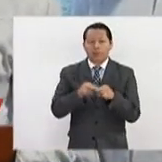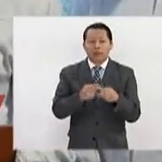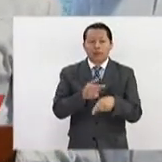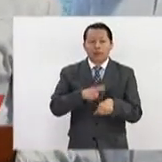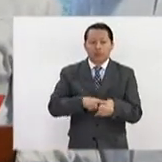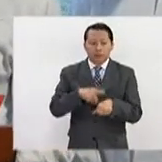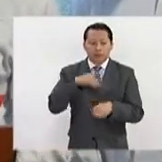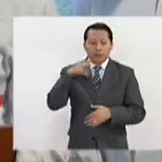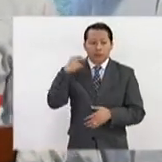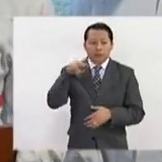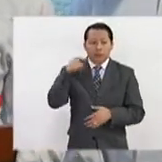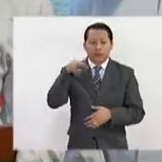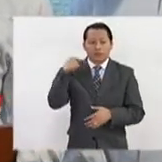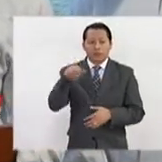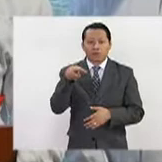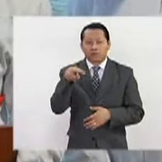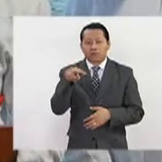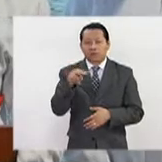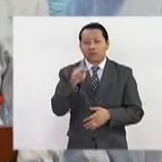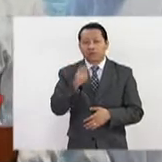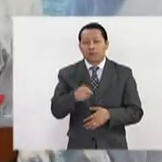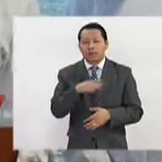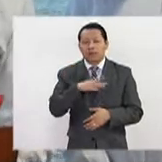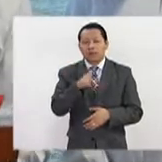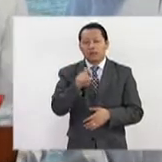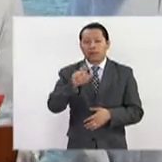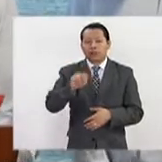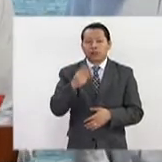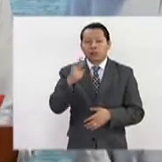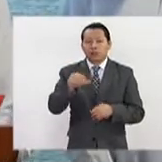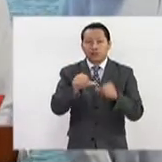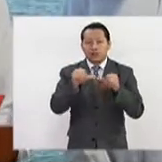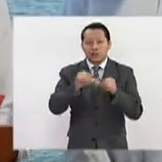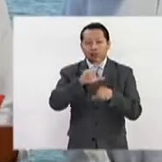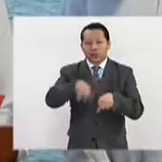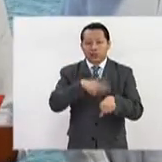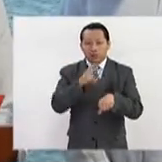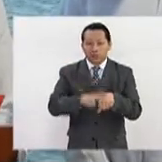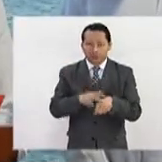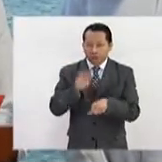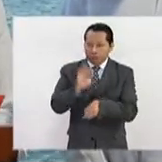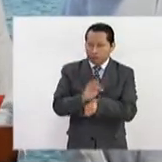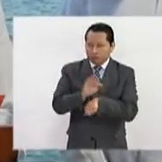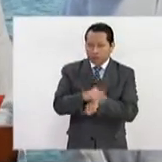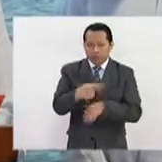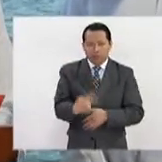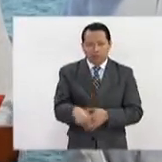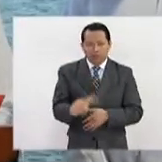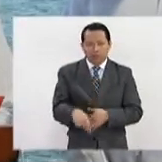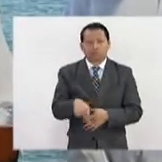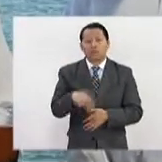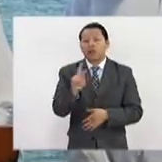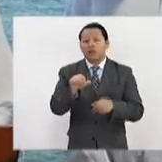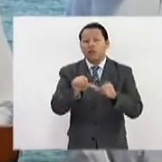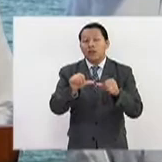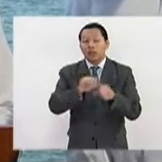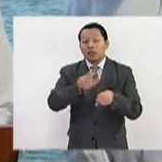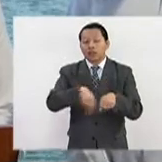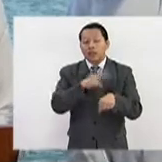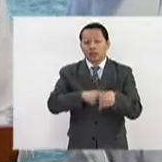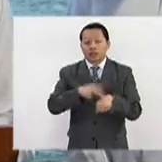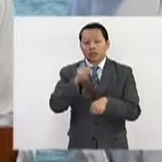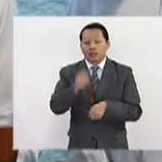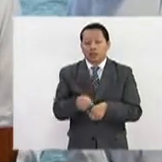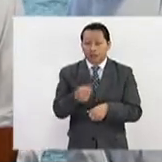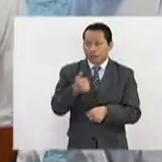Arrecifal Veracruzano, que es una de las 182 áreas naturales protegidas que hay en nuestro país, pero es un área natural protegida que durante